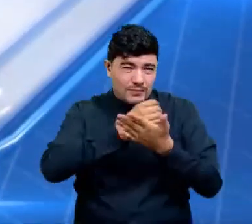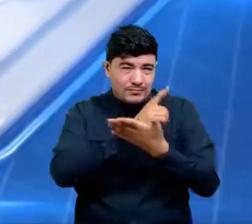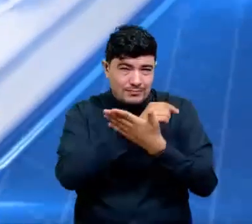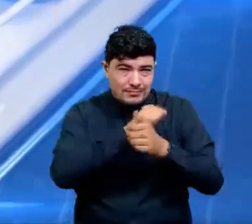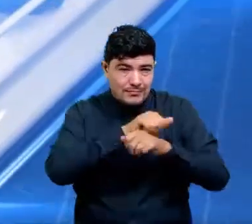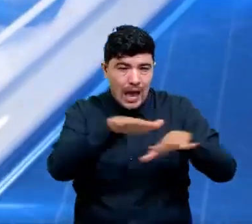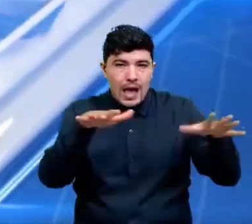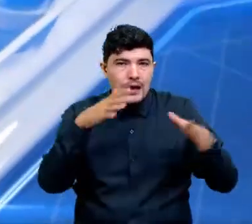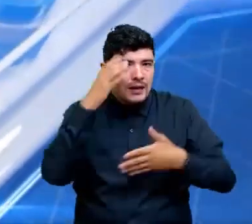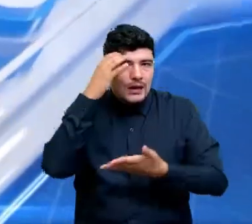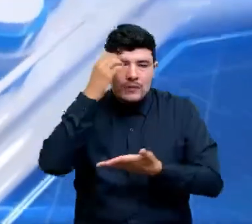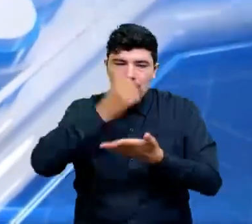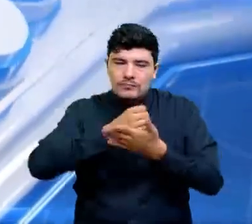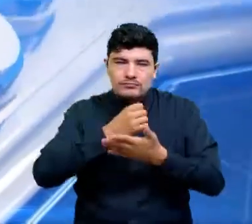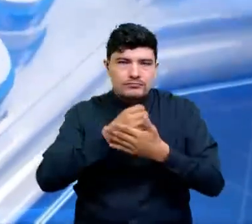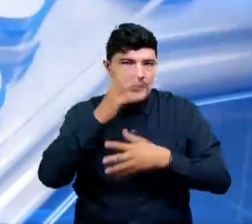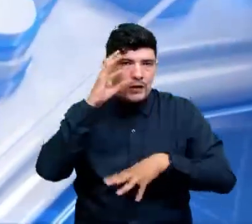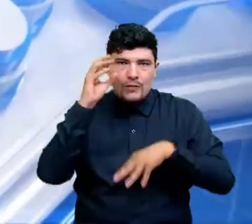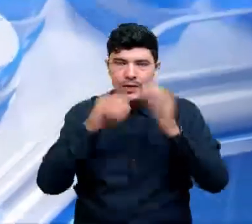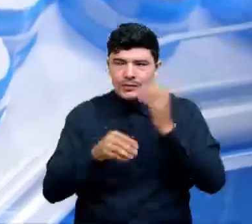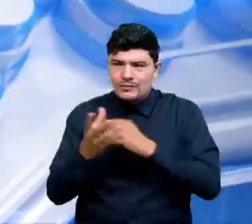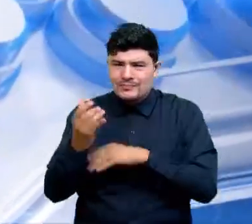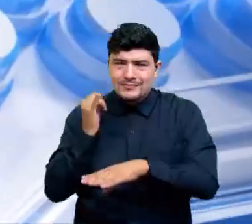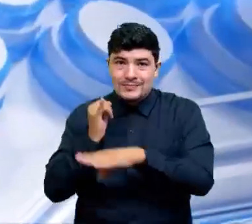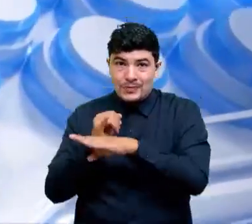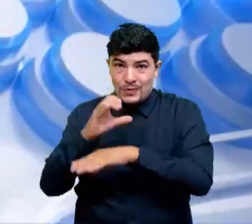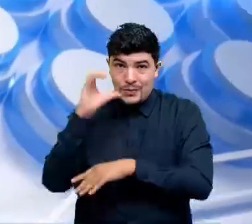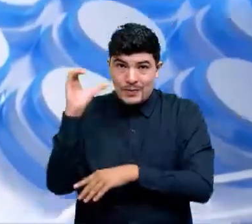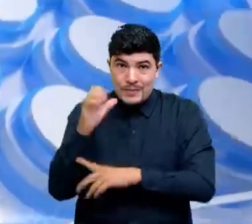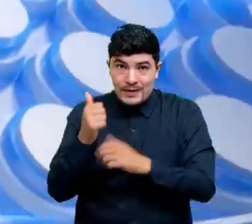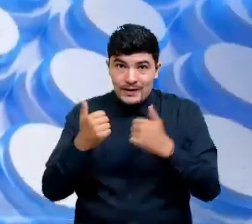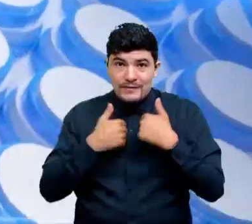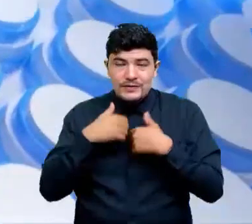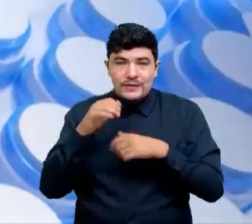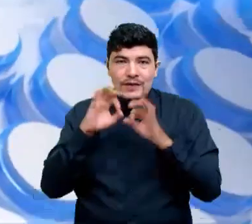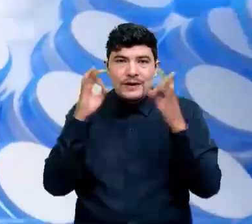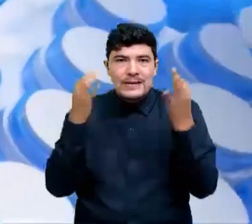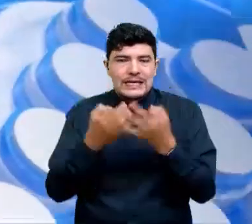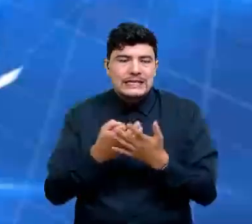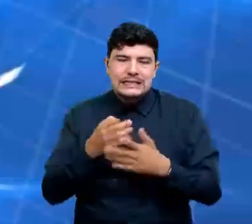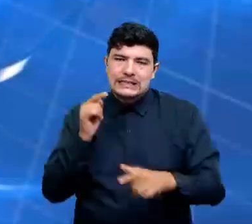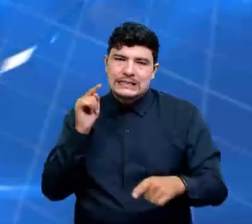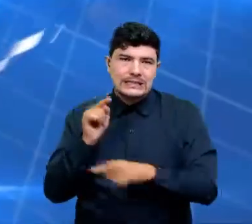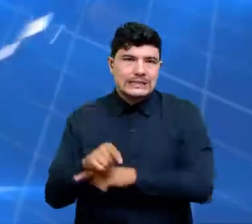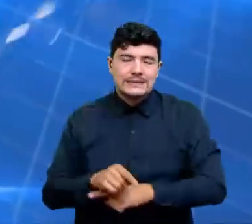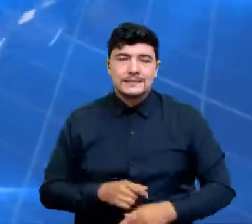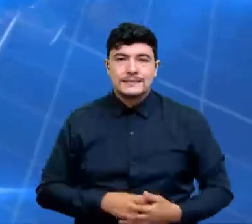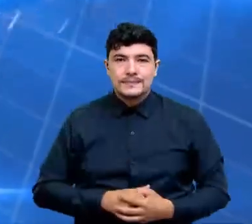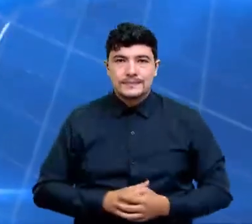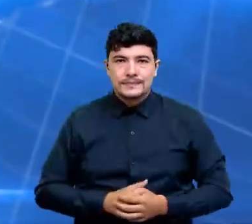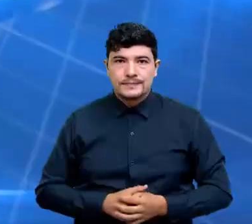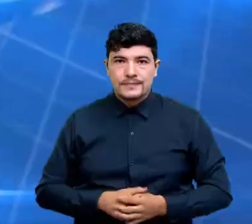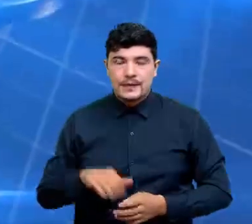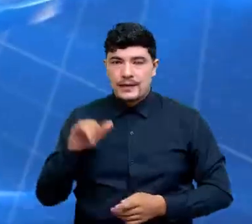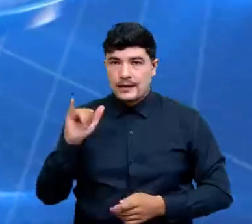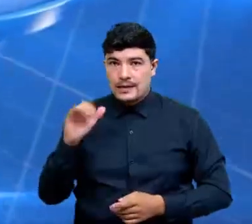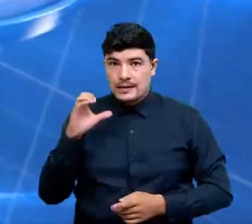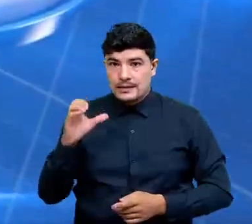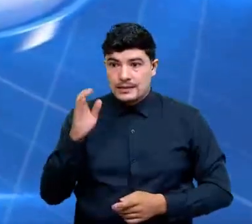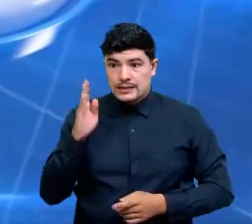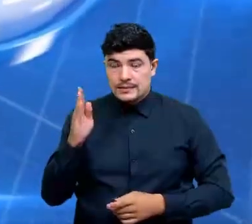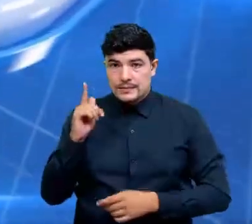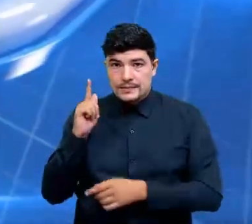fueron calificados por el Instituto Colombiano de Bienestar Familiar los hechos ocurridos en el Tarra. El ICBF desplazó